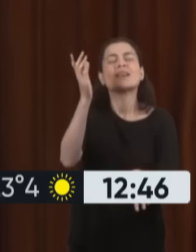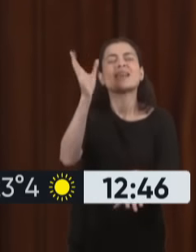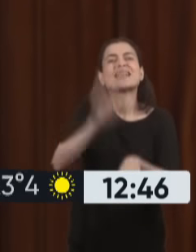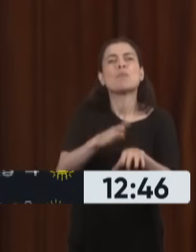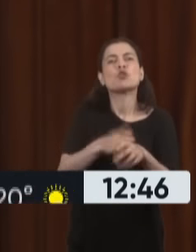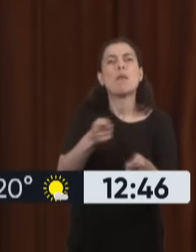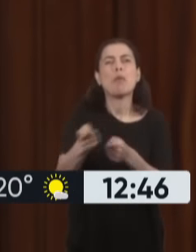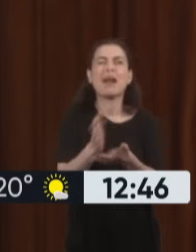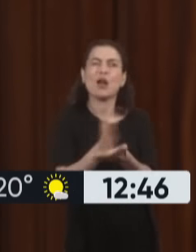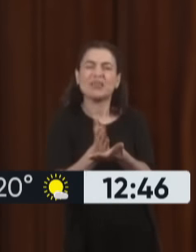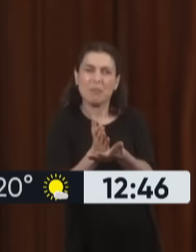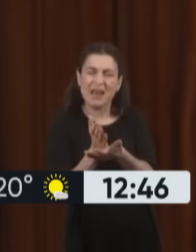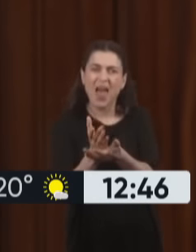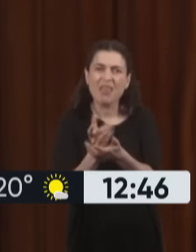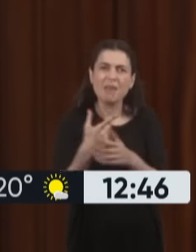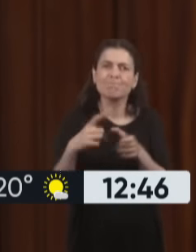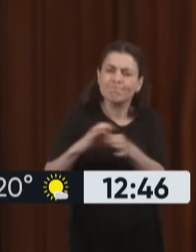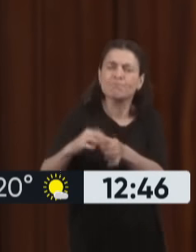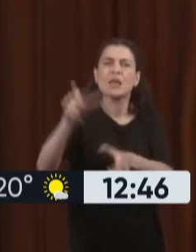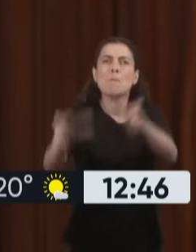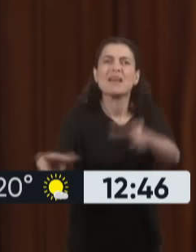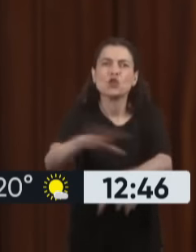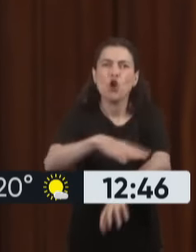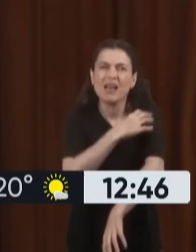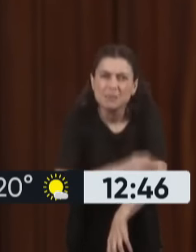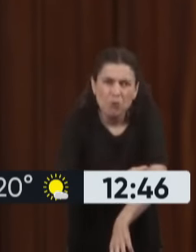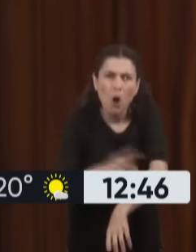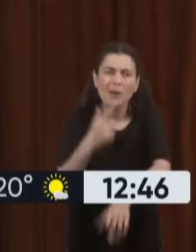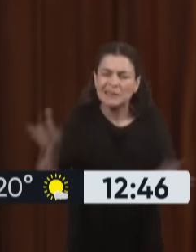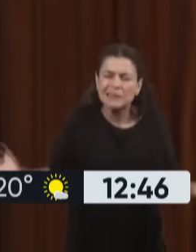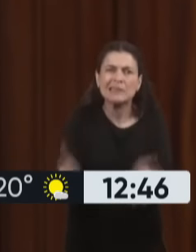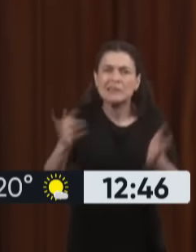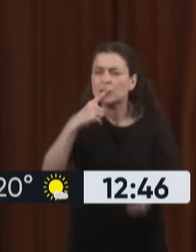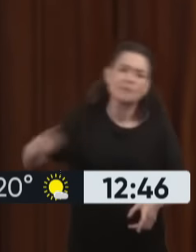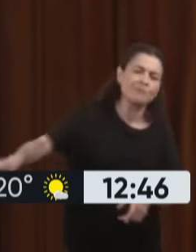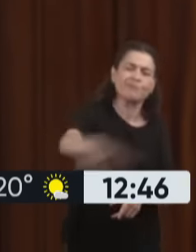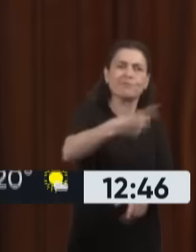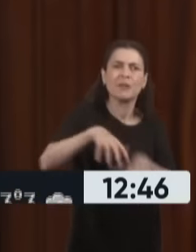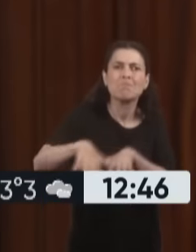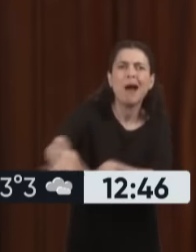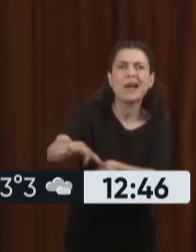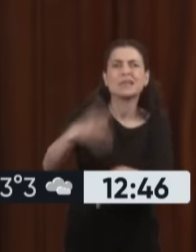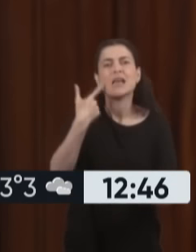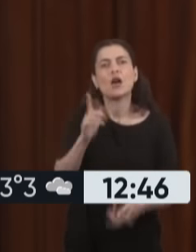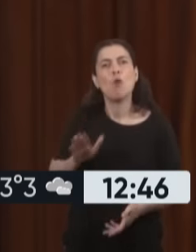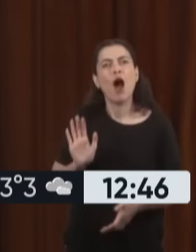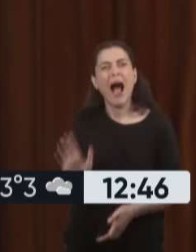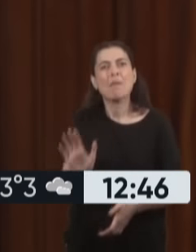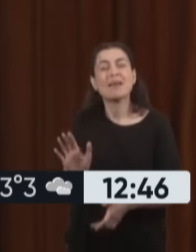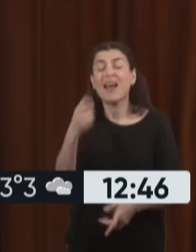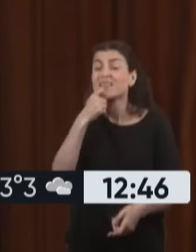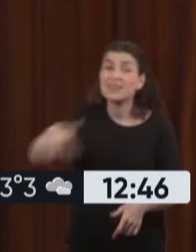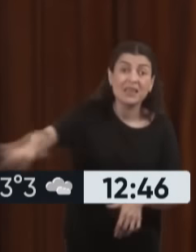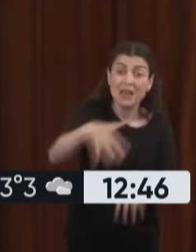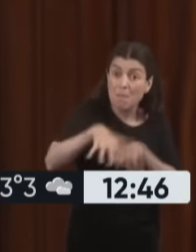asignaciones sociales de las más vulnerables y los obligaban a marchar por sus propios intereses bajo la amenaza de cortarles el